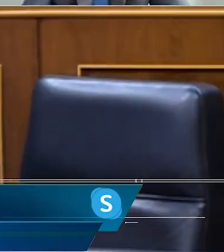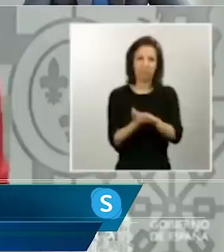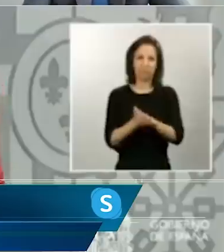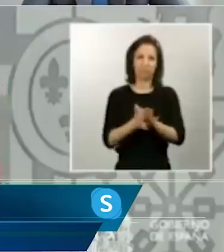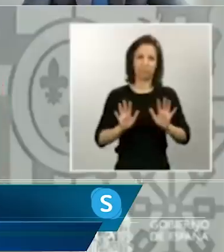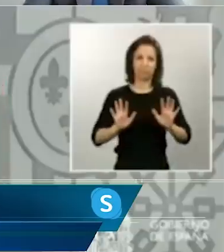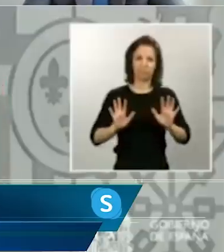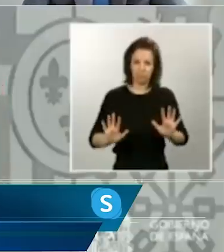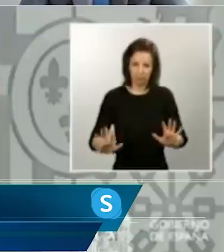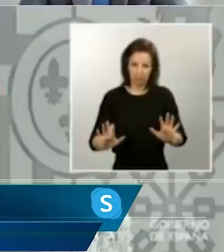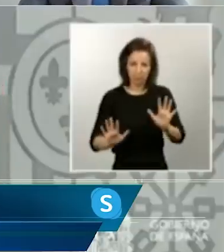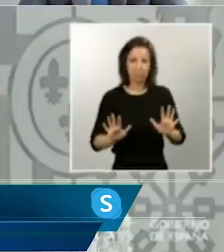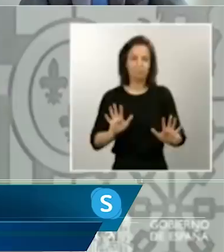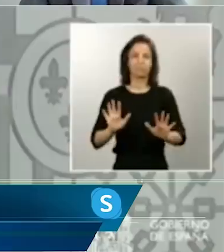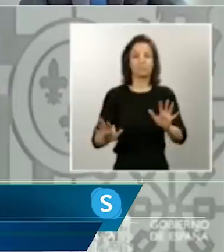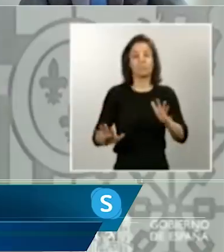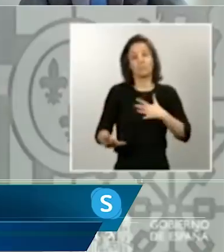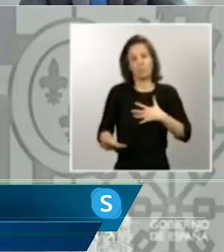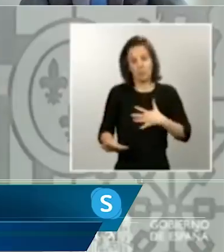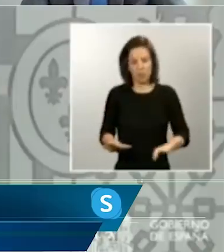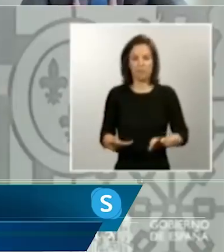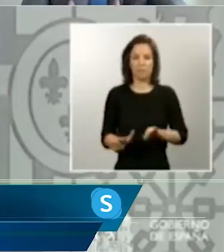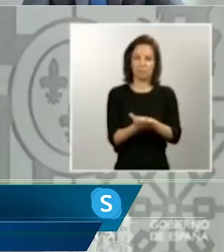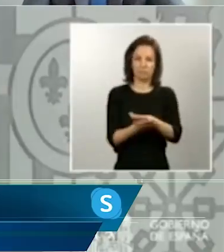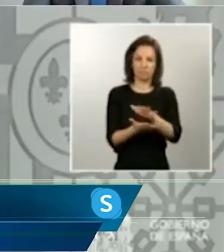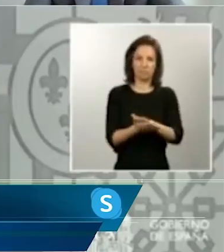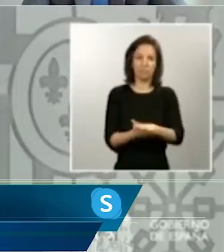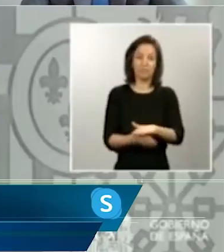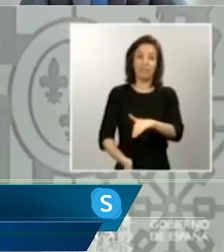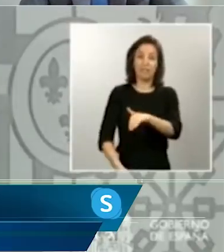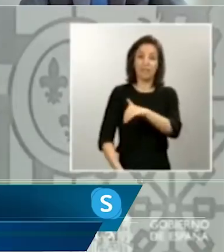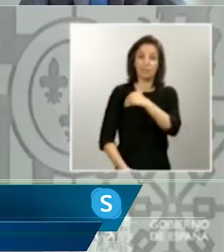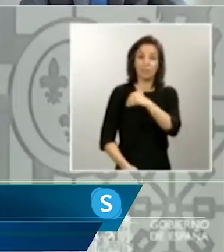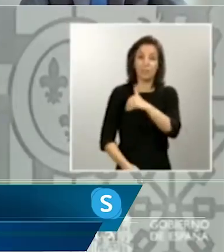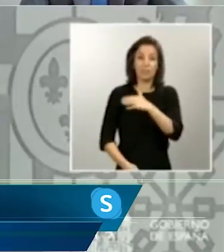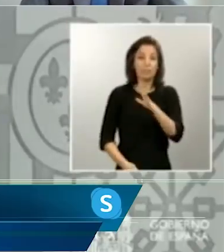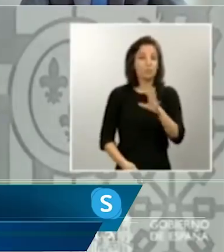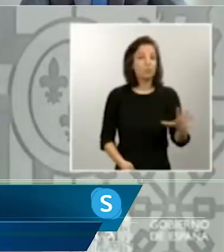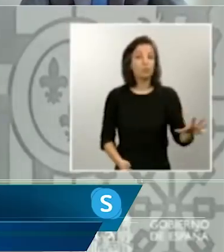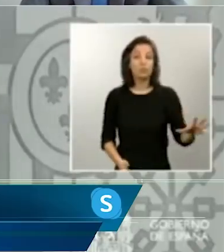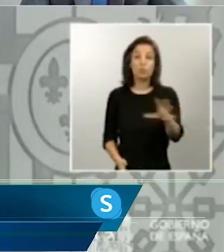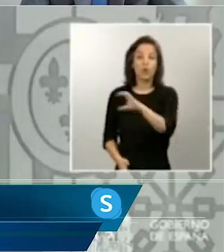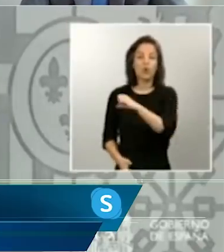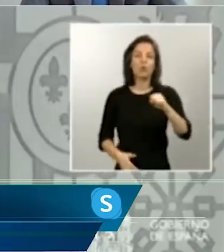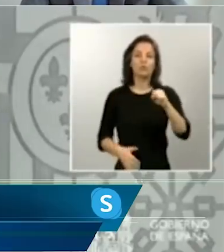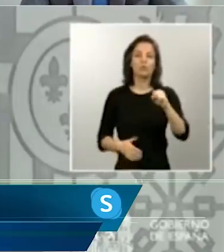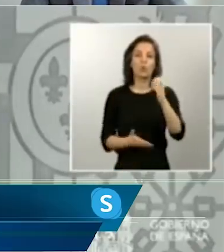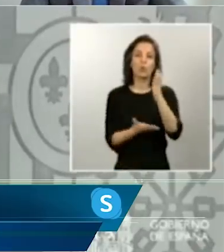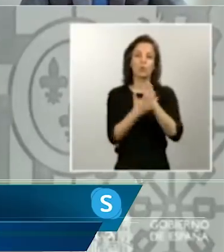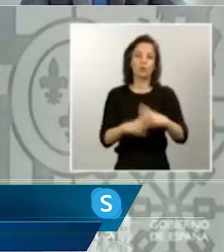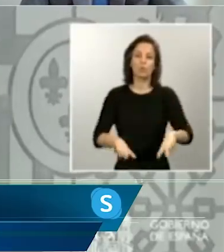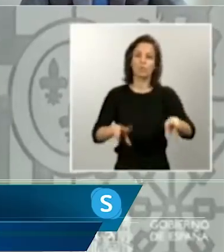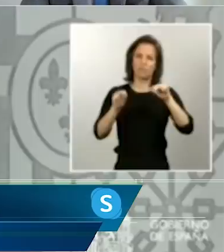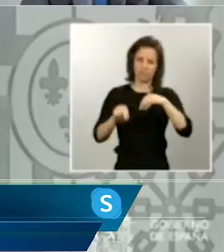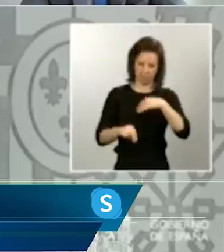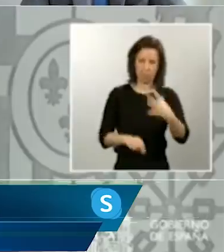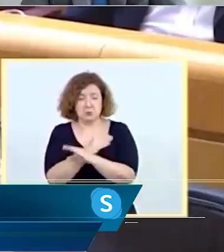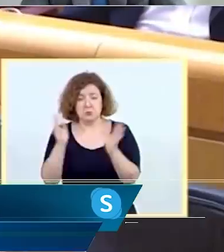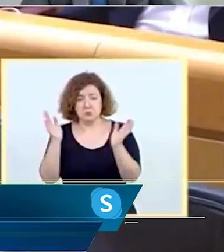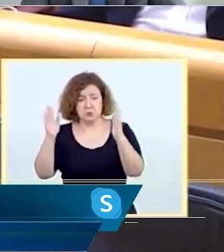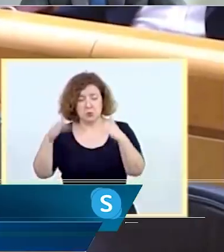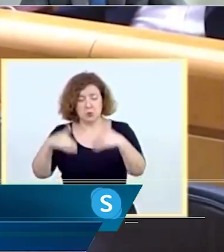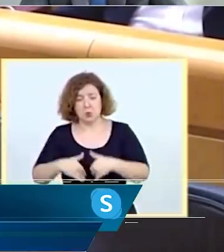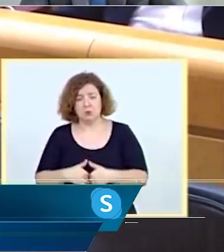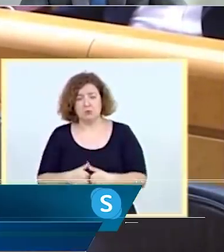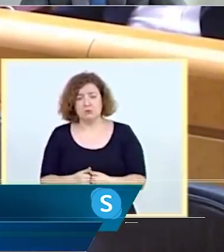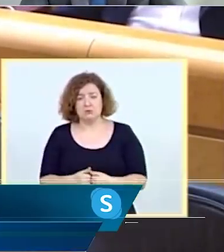avanzar, como último punto, en su ideario socialcomunista que nos llevaría a ese régimen del control de vidas.